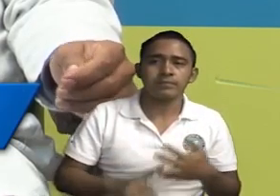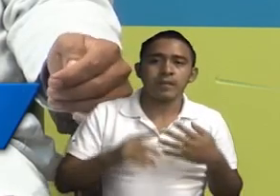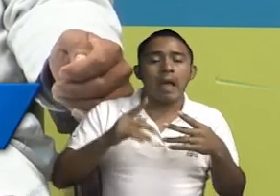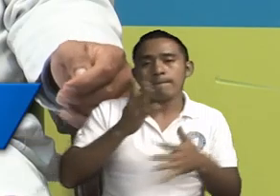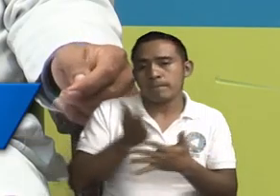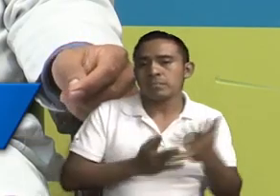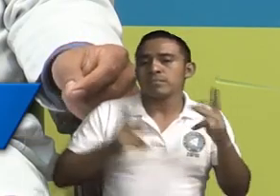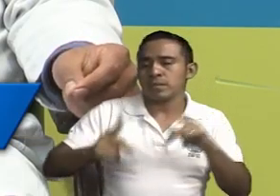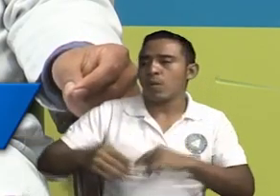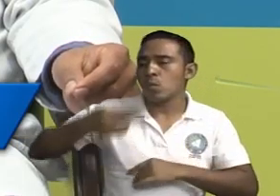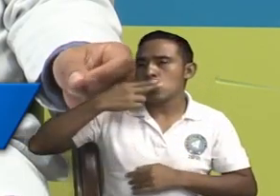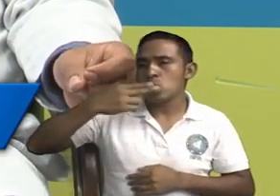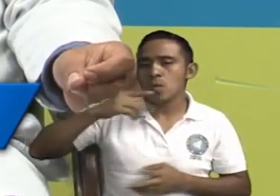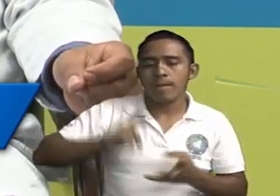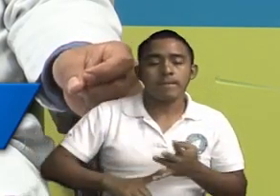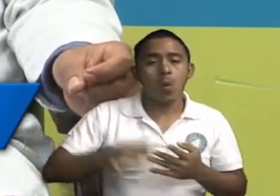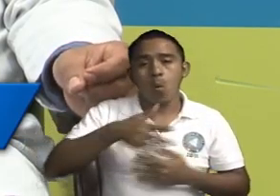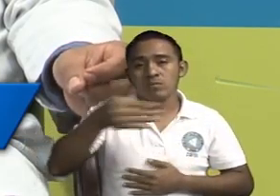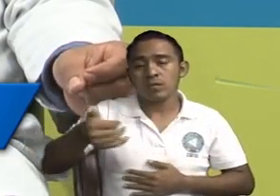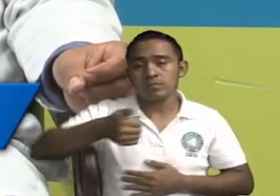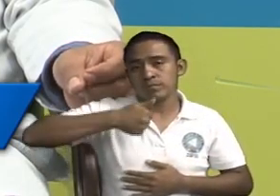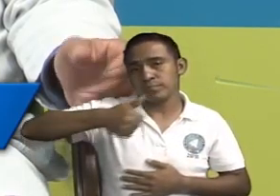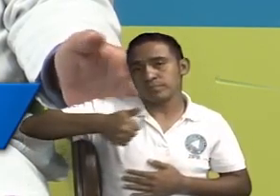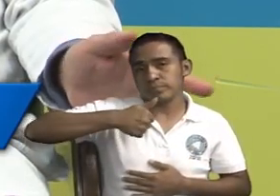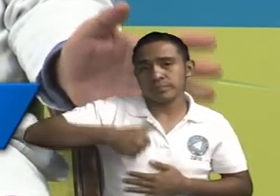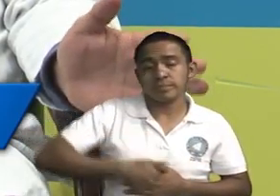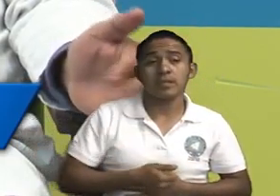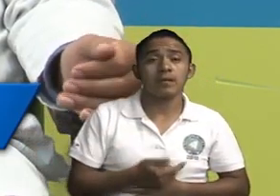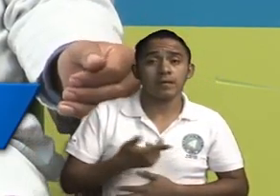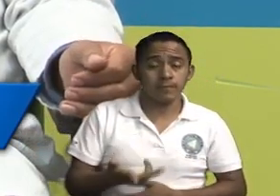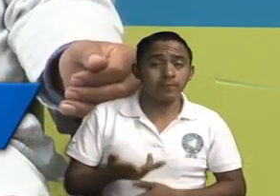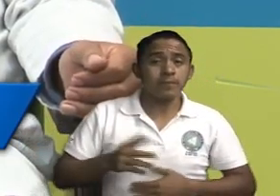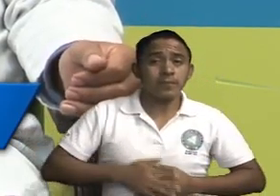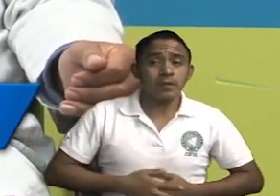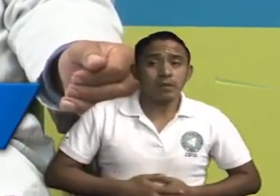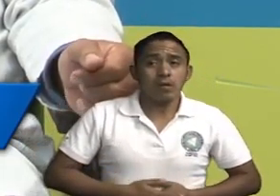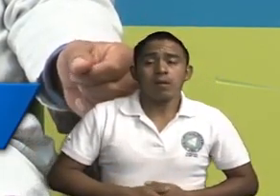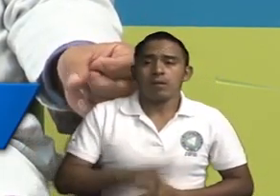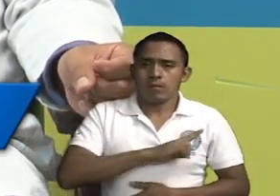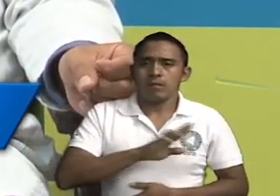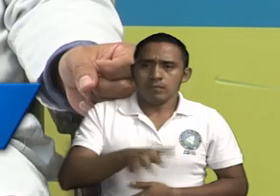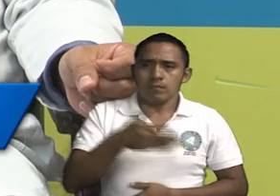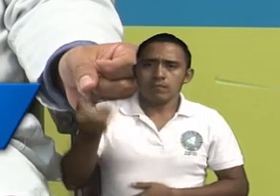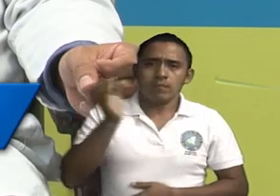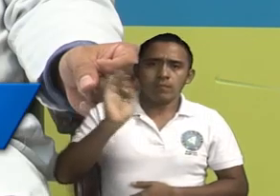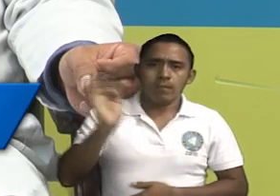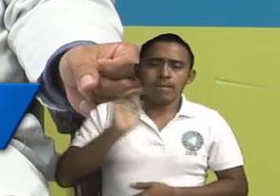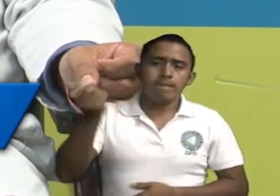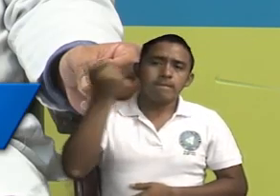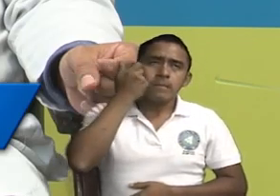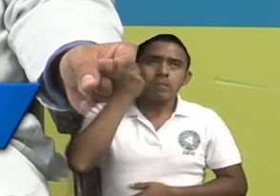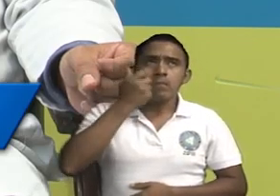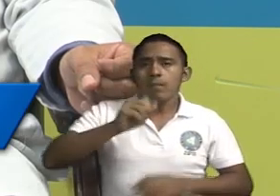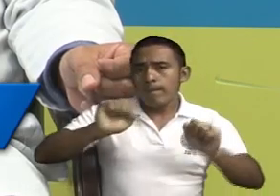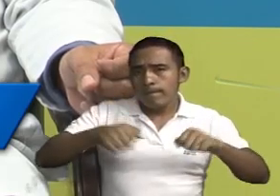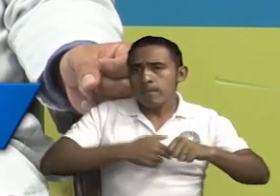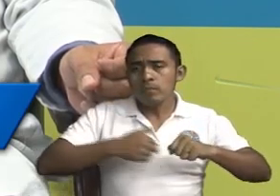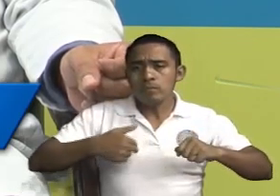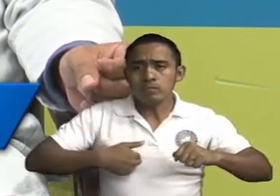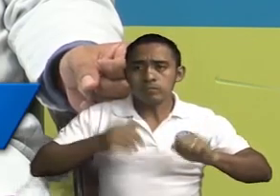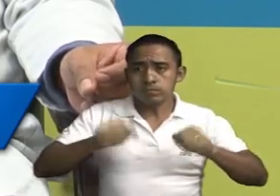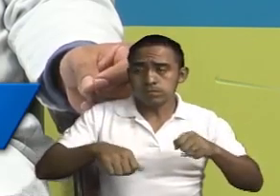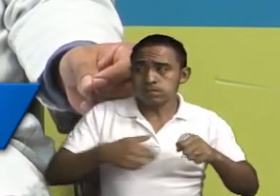fuman, beben, ¿me entiendes? Eso sin tomar en cuenta que hay otro tipo de enfermedades también que pueden desarrollarse, de las que